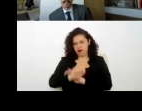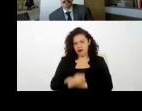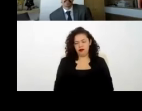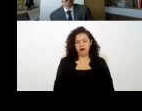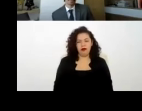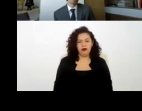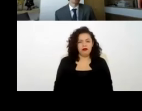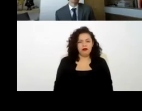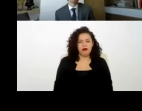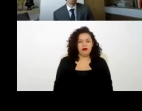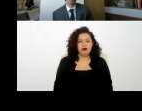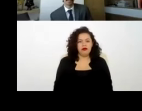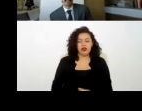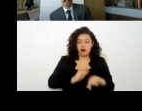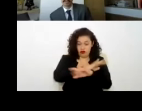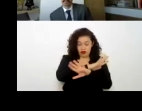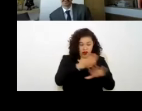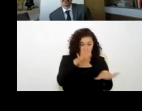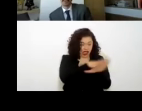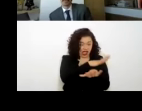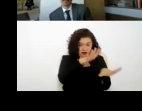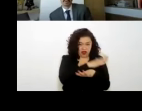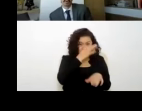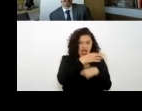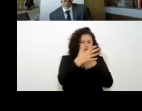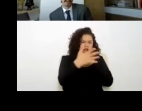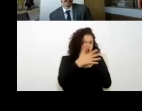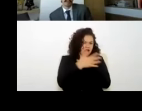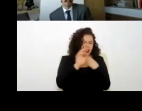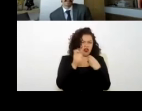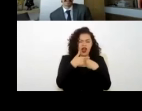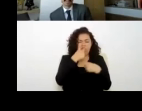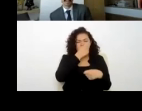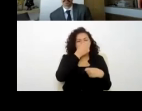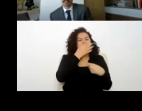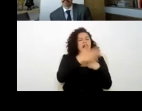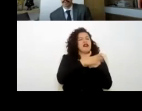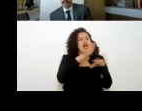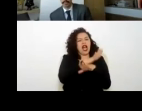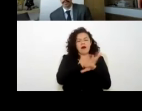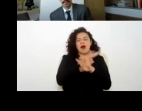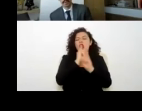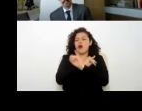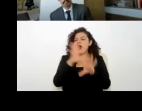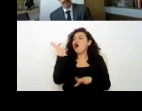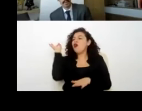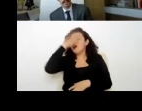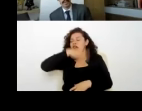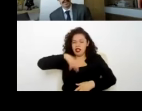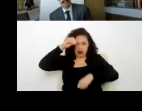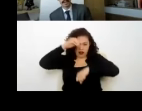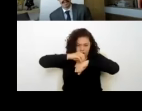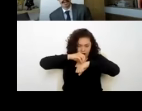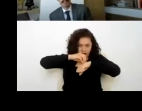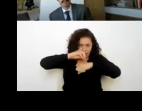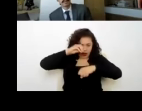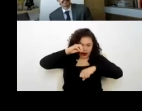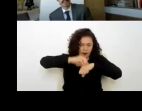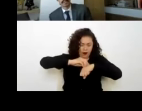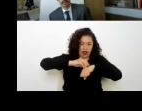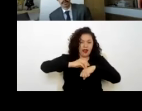Modificar la información que incluyan en un aviso o falsear datos en un aviso puede